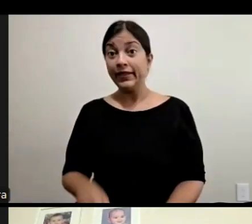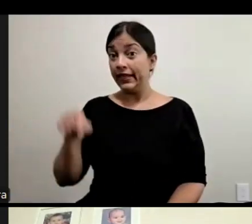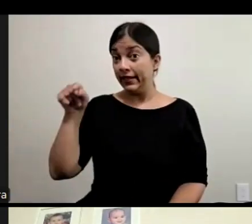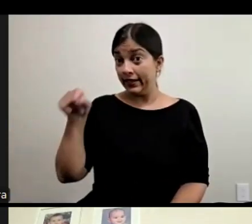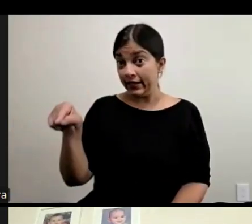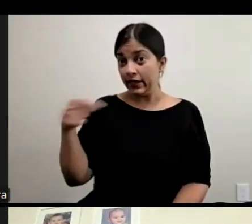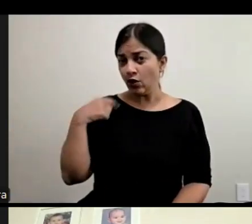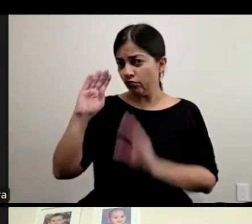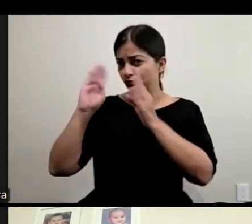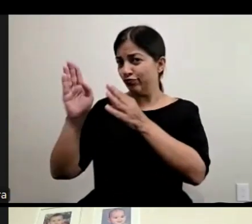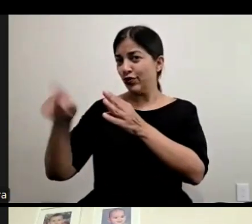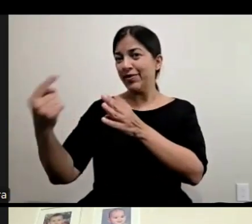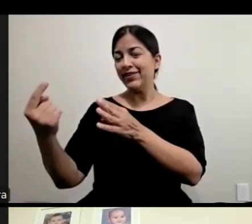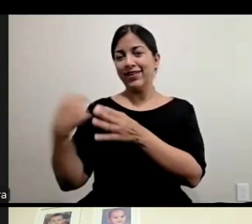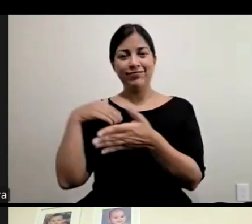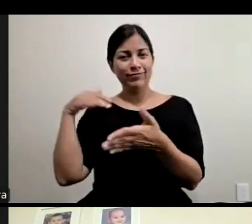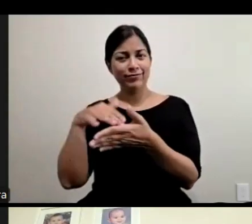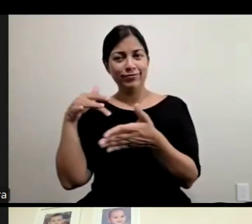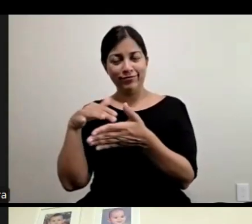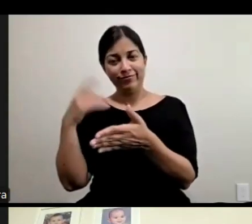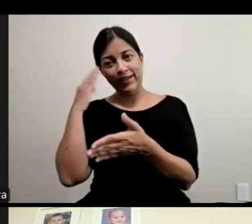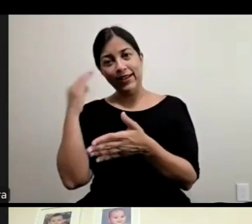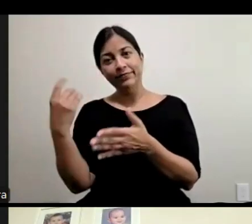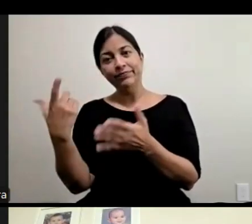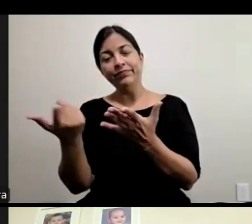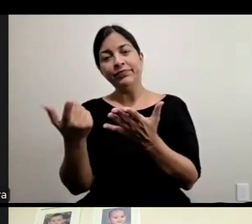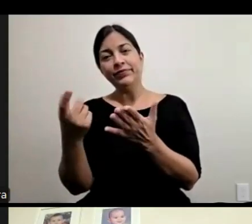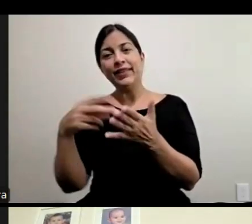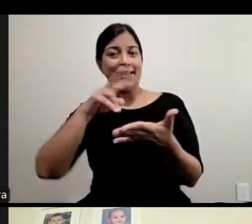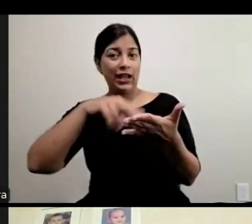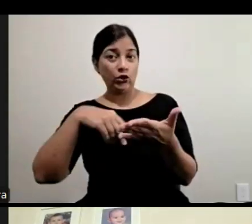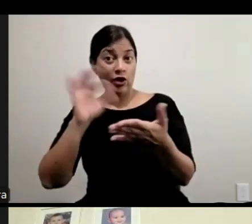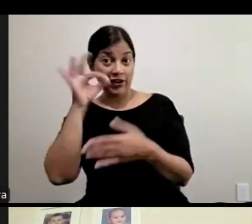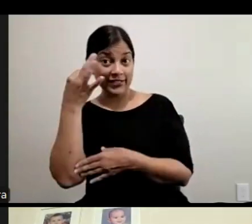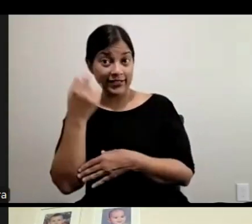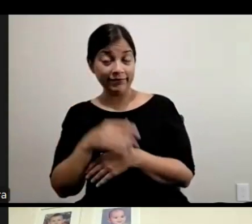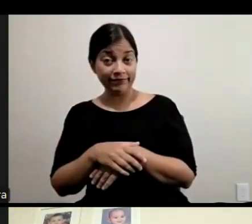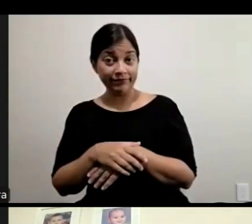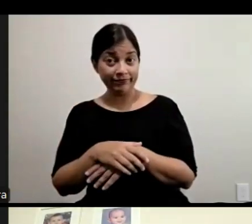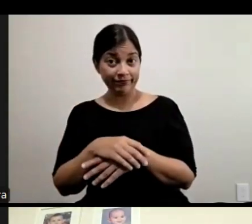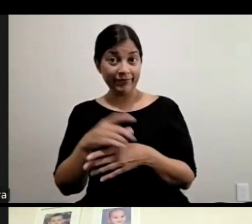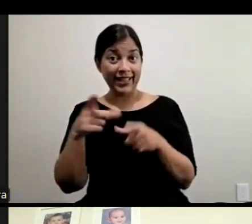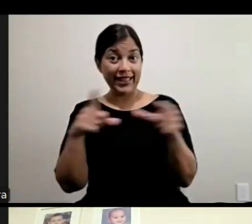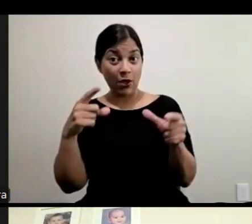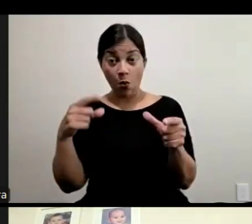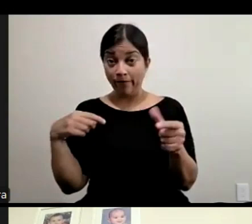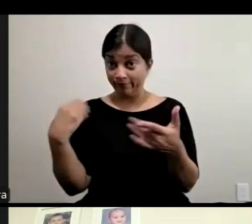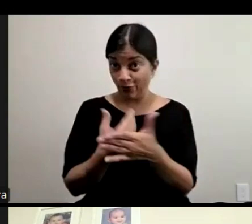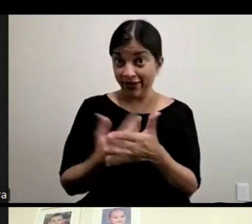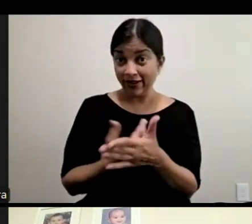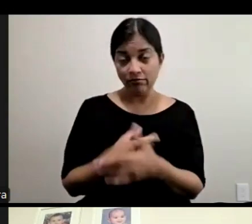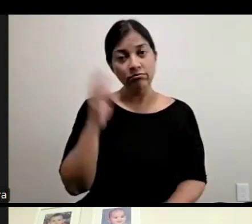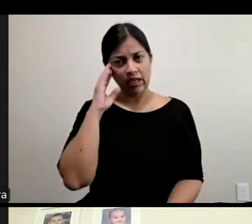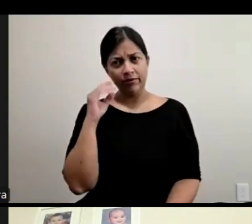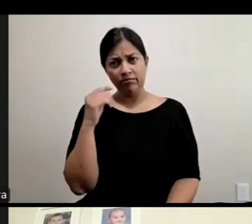enfoqué solamente en lo que estaba estudiando, que era literatura francesa, lenguas modernas. Sabes que uno no solamente se enfoca en un solo